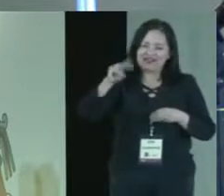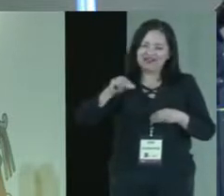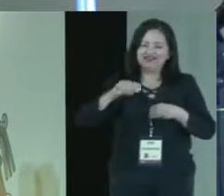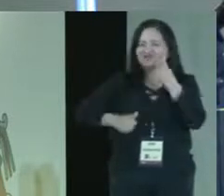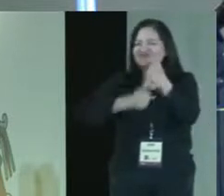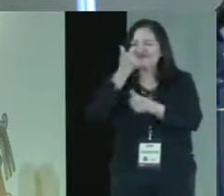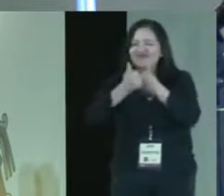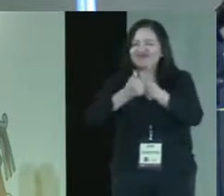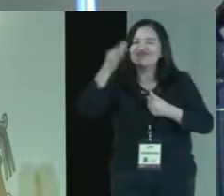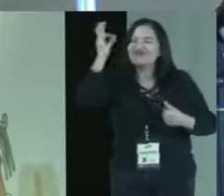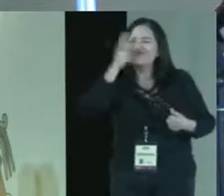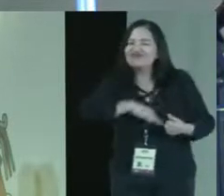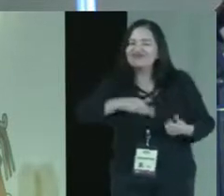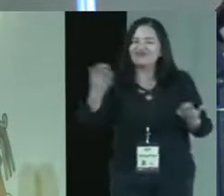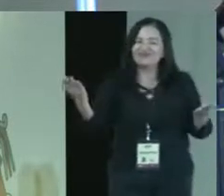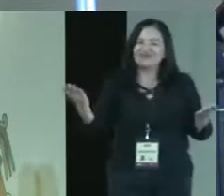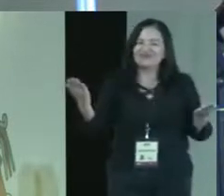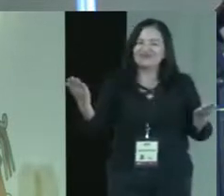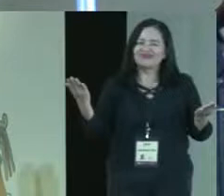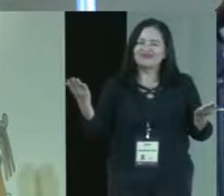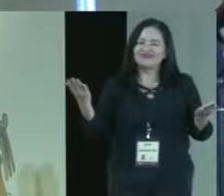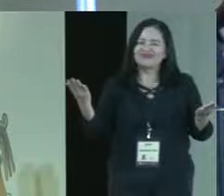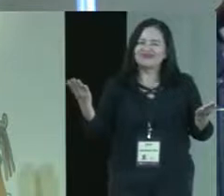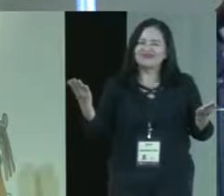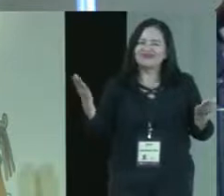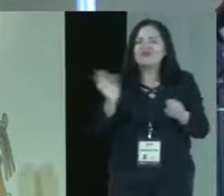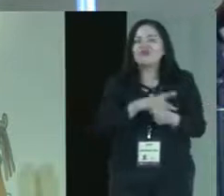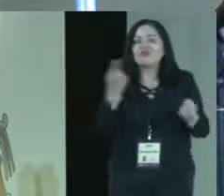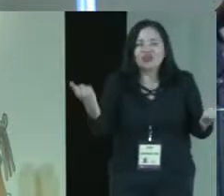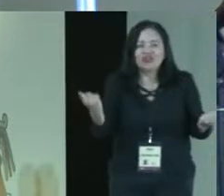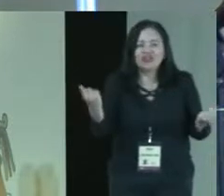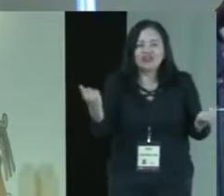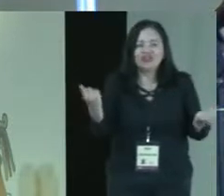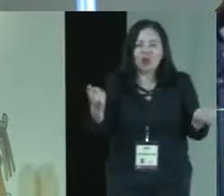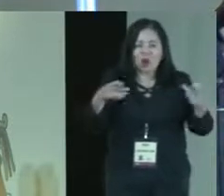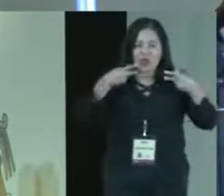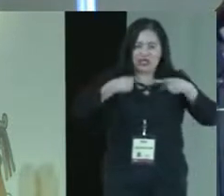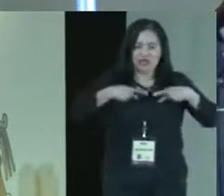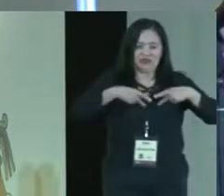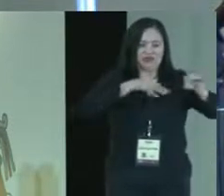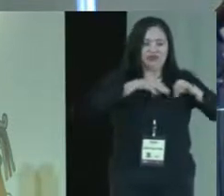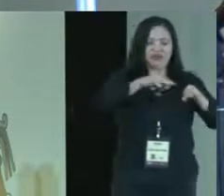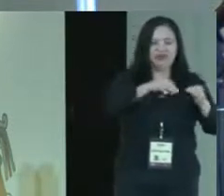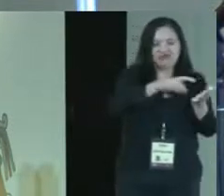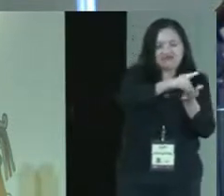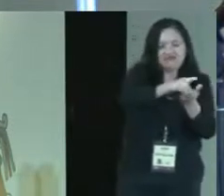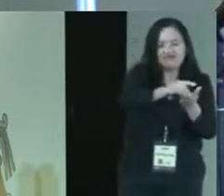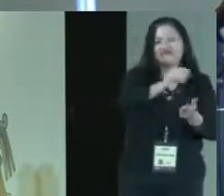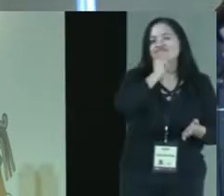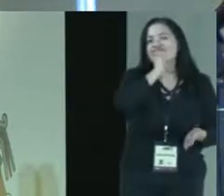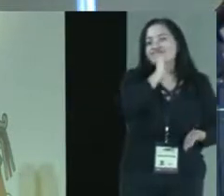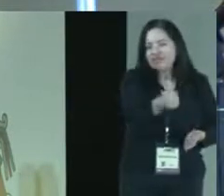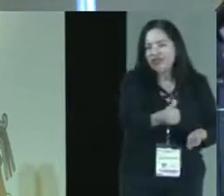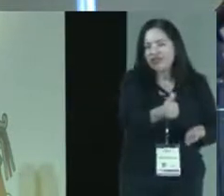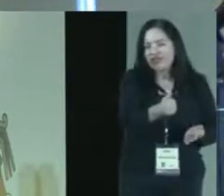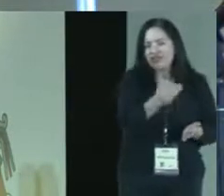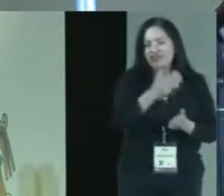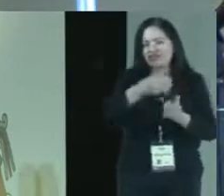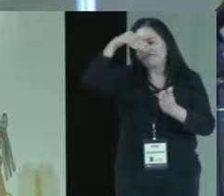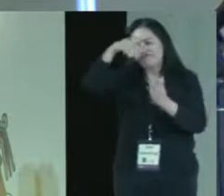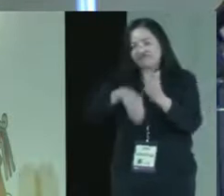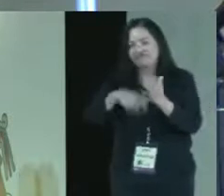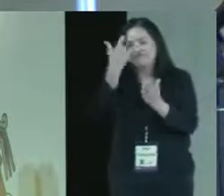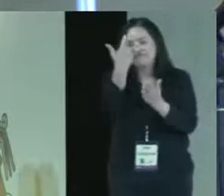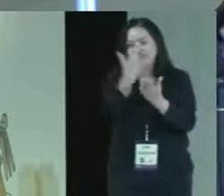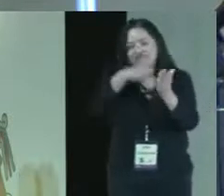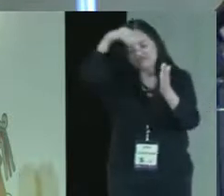espuria basada en cero derechos laborales y depresión total de